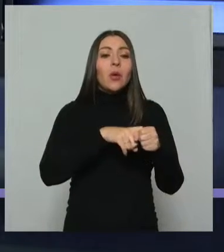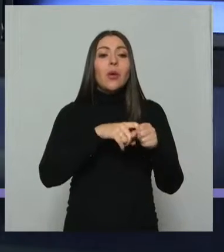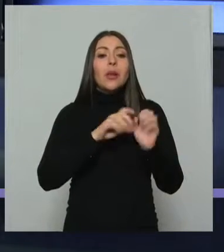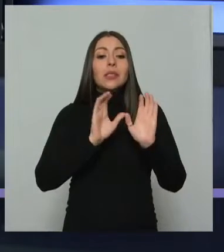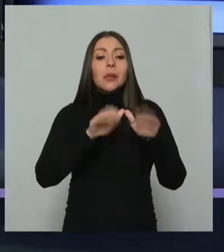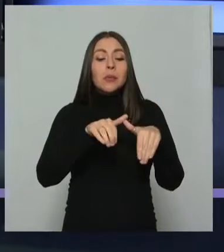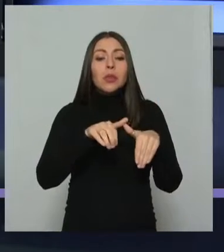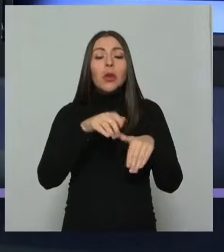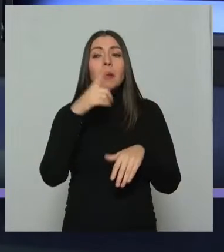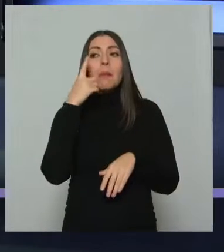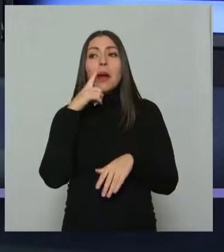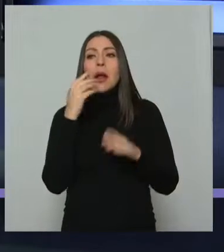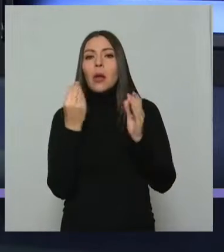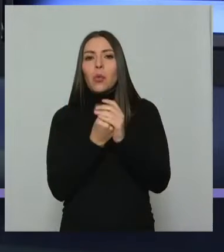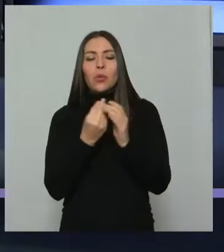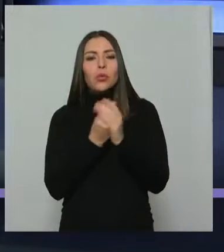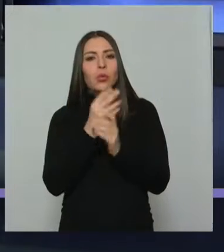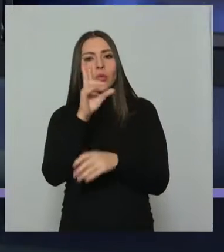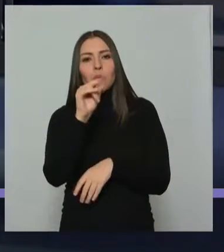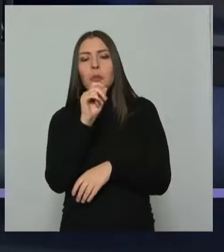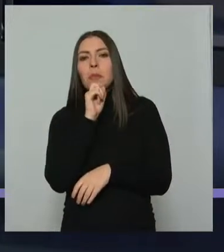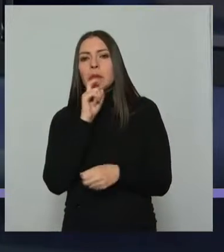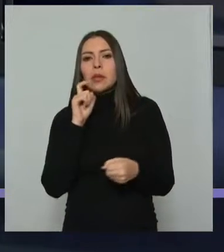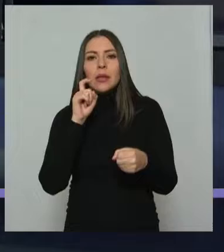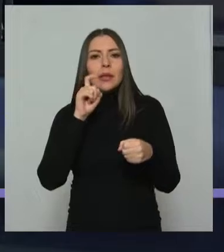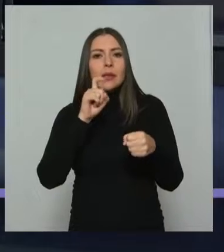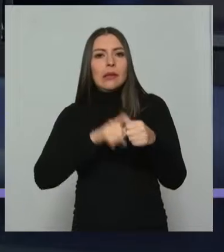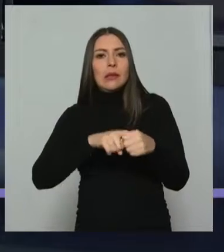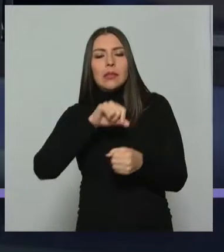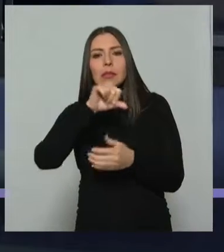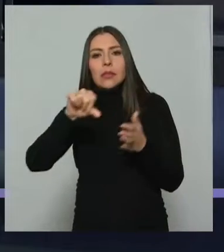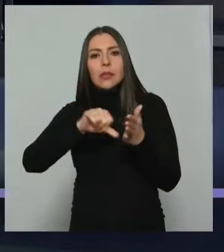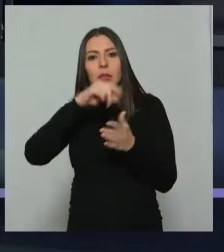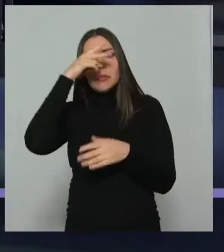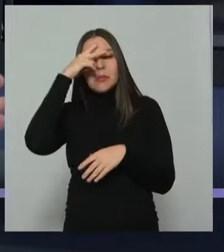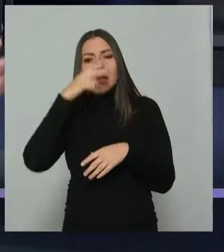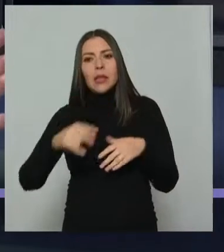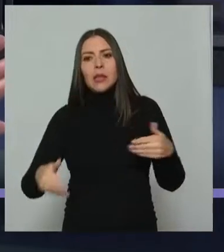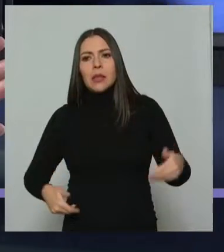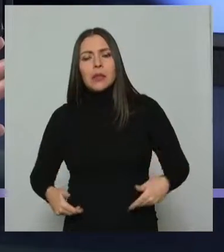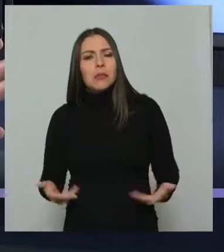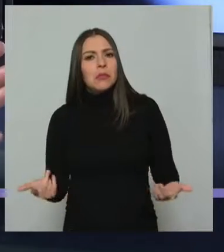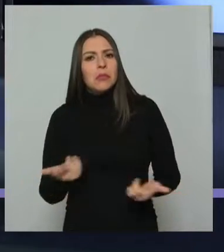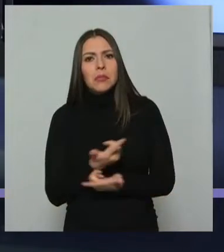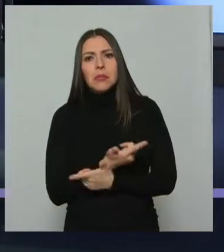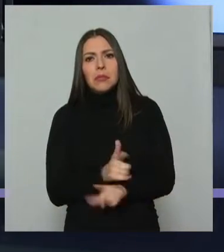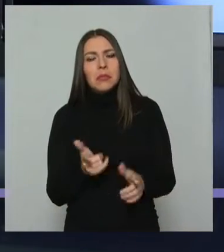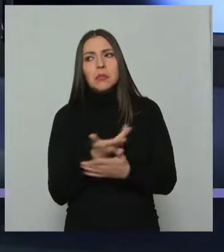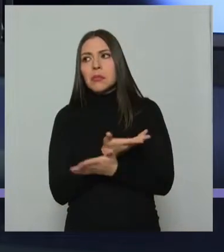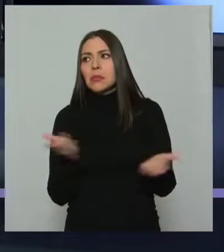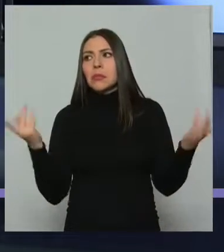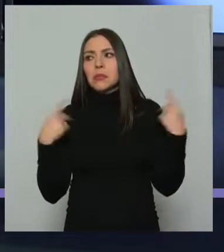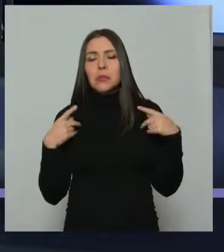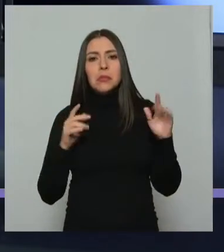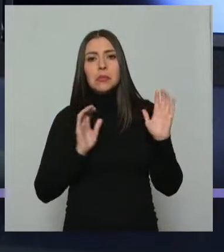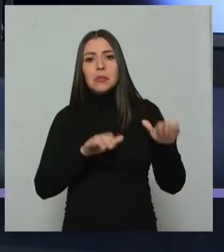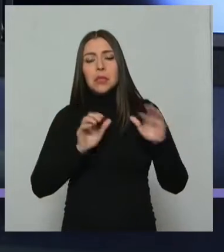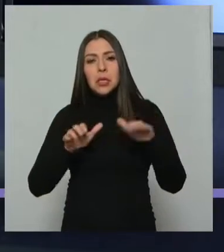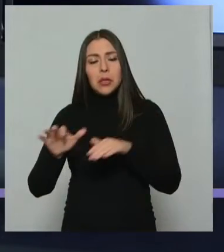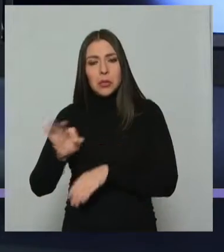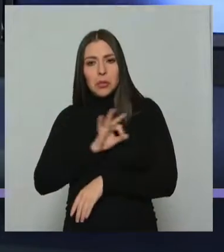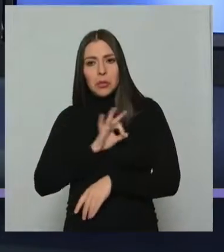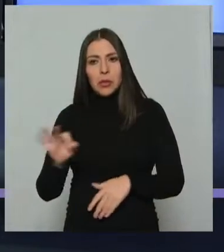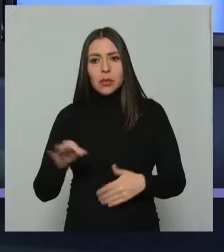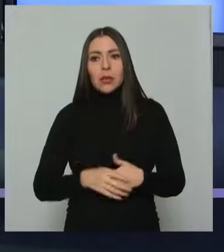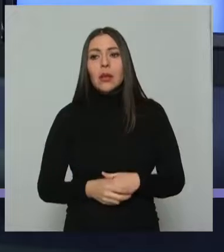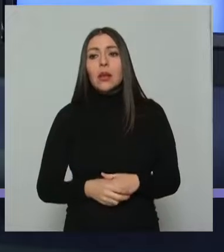efecto. Forma parte ya del Centro Mexicano de Teatro, esa es la inscripción. Entonces, es abierta la inscripción. A veces, te repito,